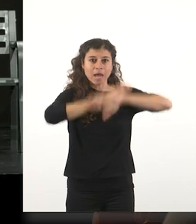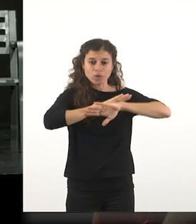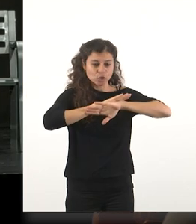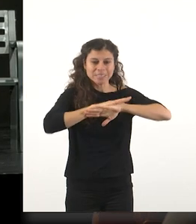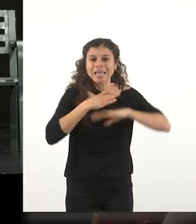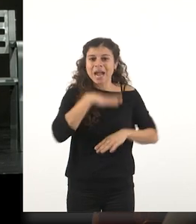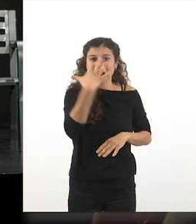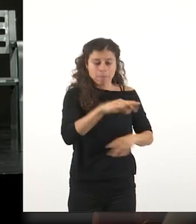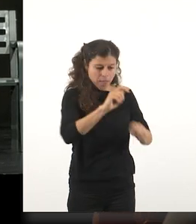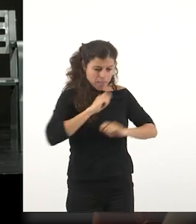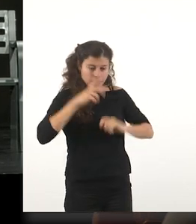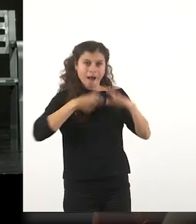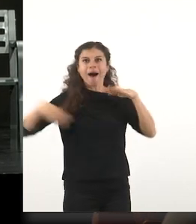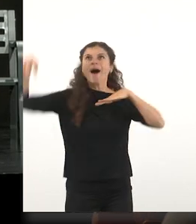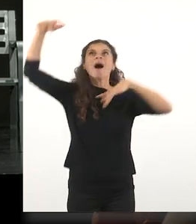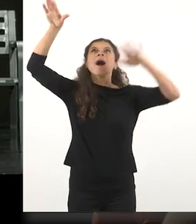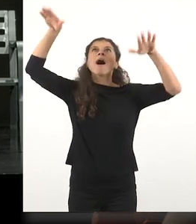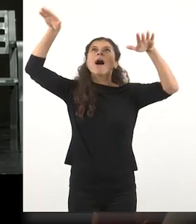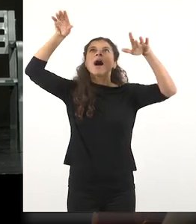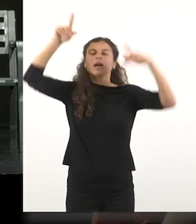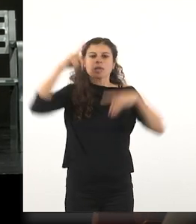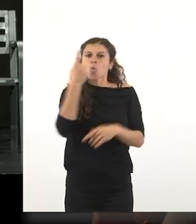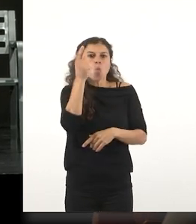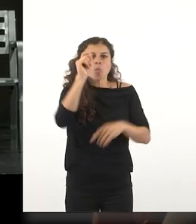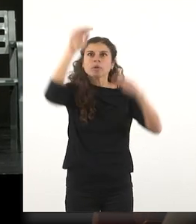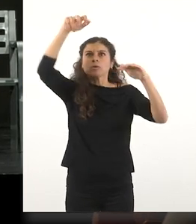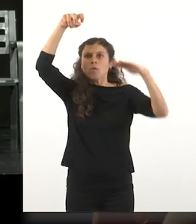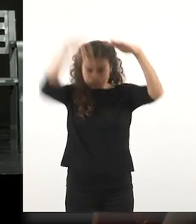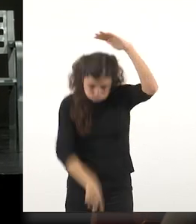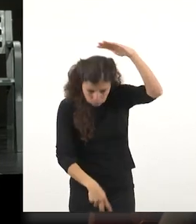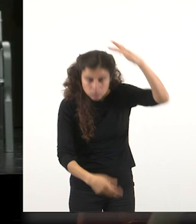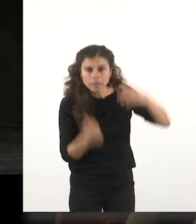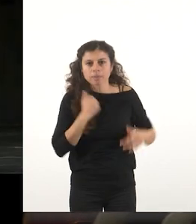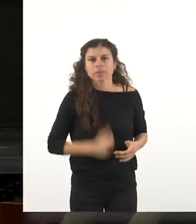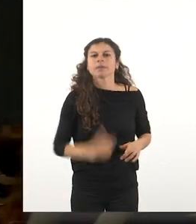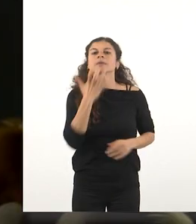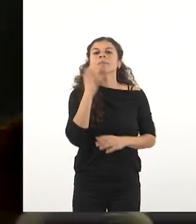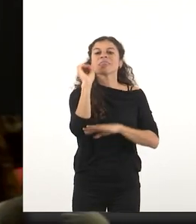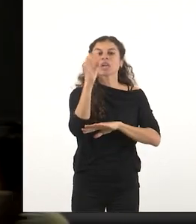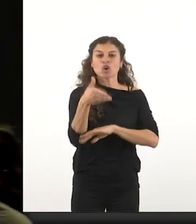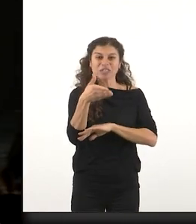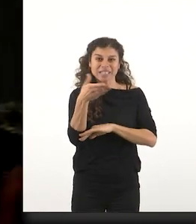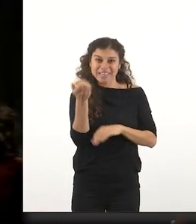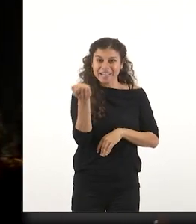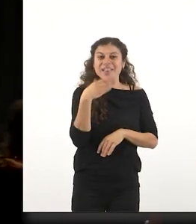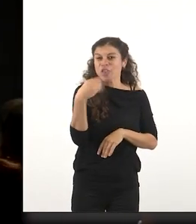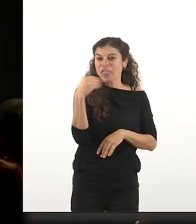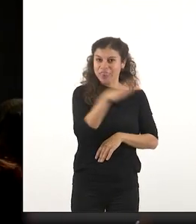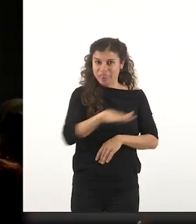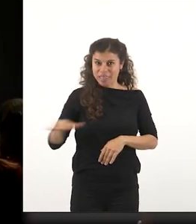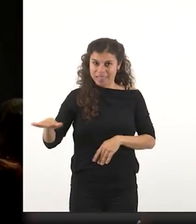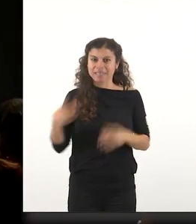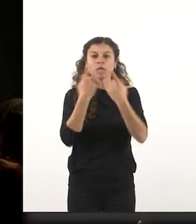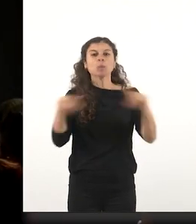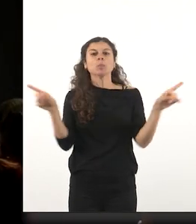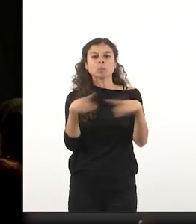cielo y bajarme a la mierda en menos de 1 minuto. Pongo el ejemplo del momento de Discolai, qué tiempo aquello, me cago en todo. Cuando DJ bajaba la luz y bajaba la música, el momento lento,